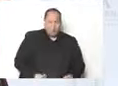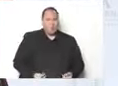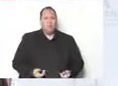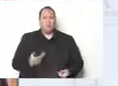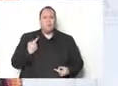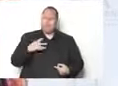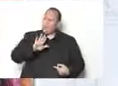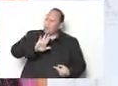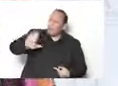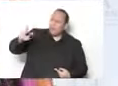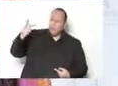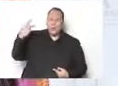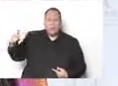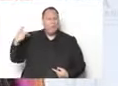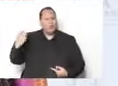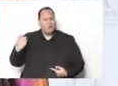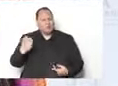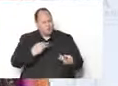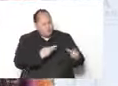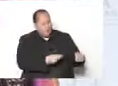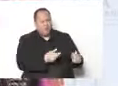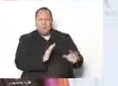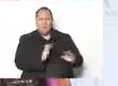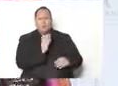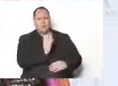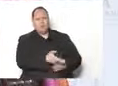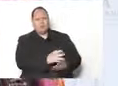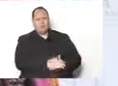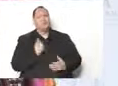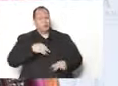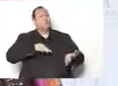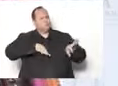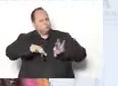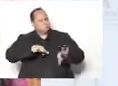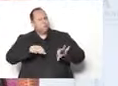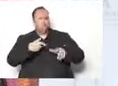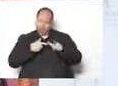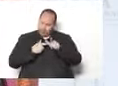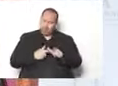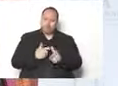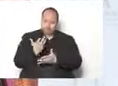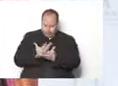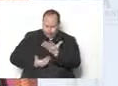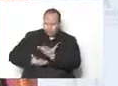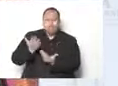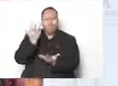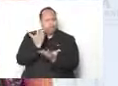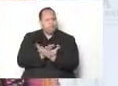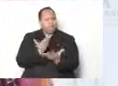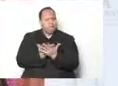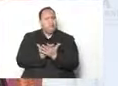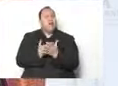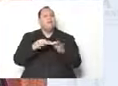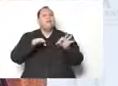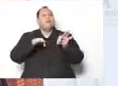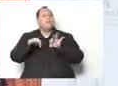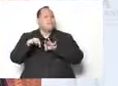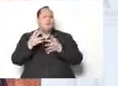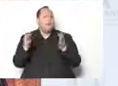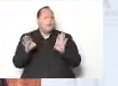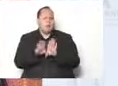del pueblo. Así vamos a seguir trabajando, dando resultados y trabajando de